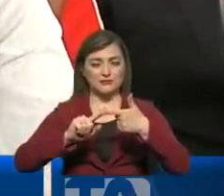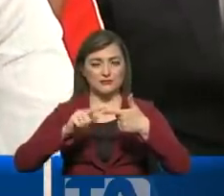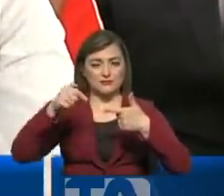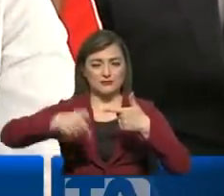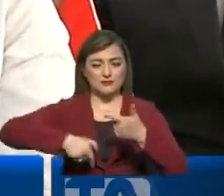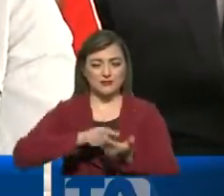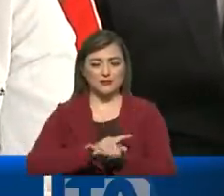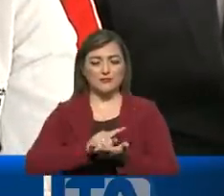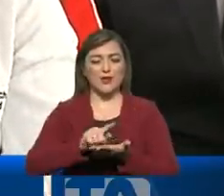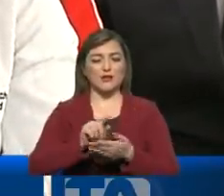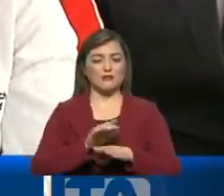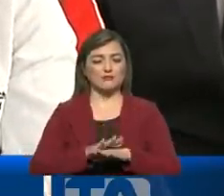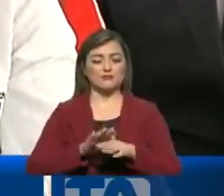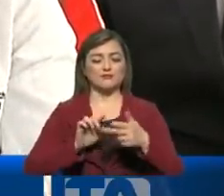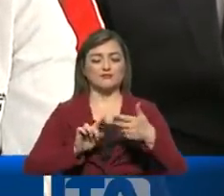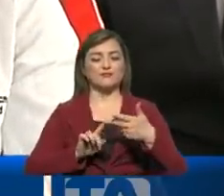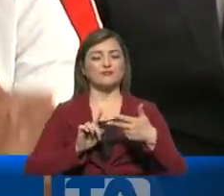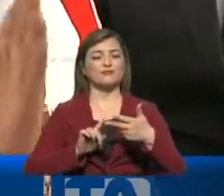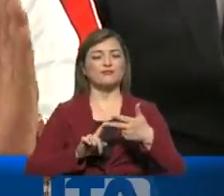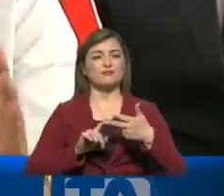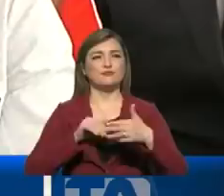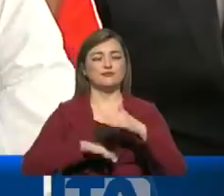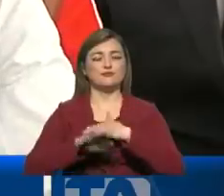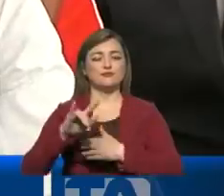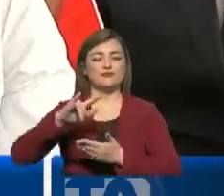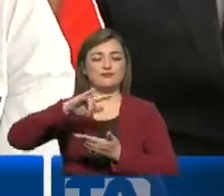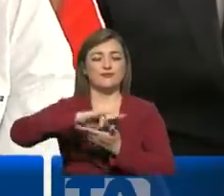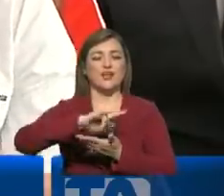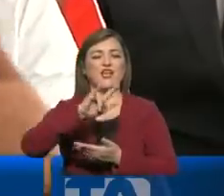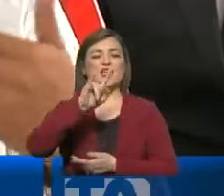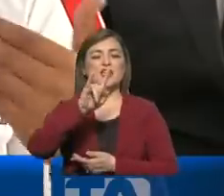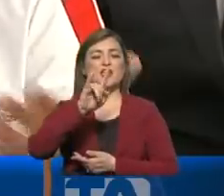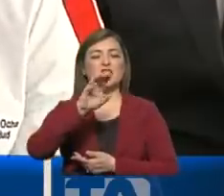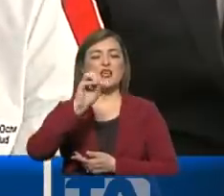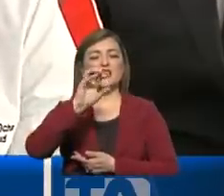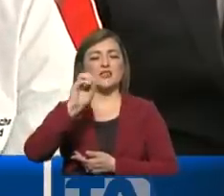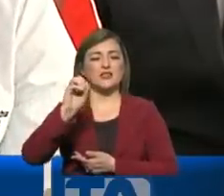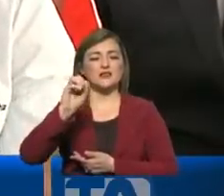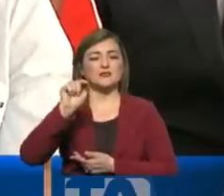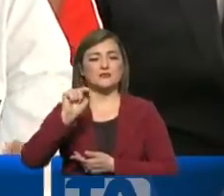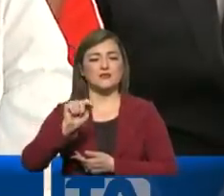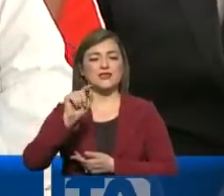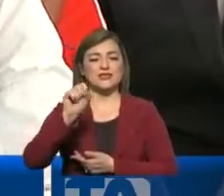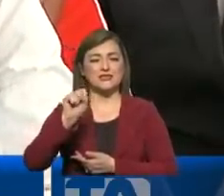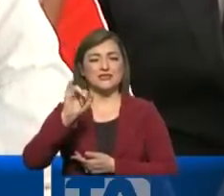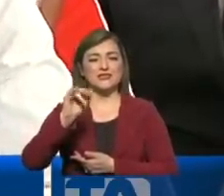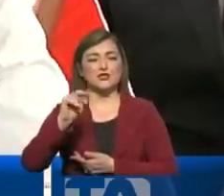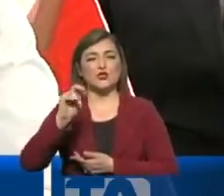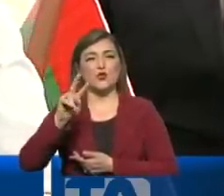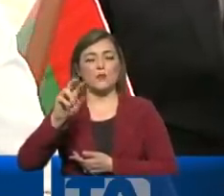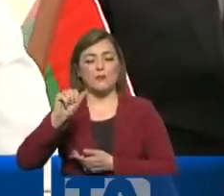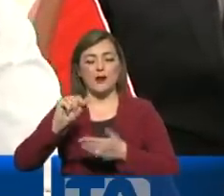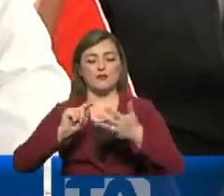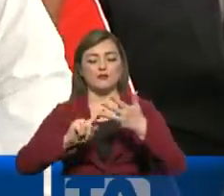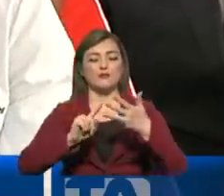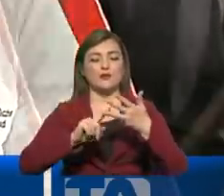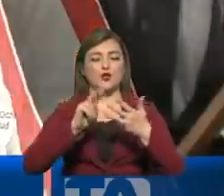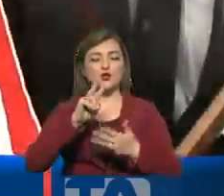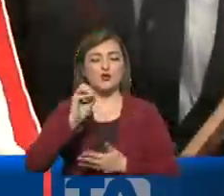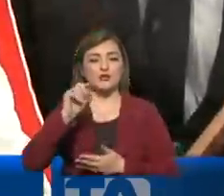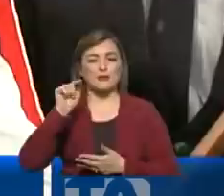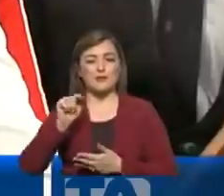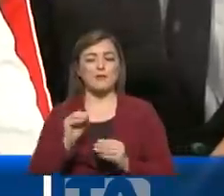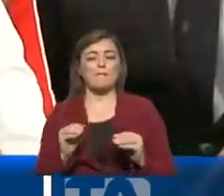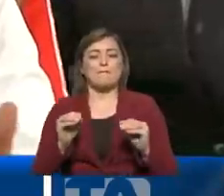estamos ahora terminando, debería haber ingresado 500.000 dosis más de Sinovac, más 200.000 dosis de